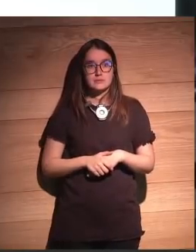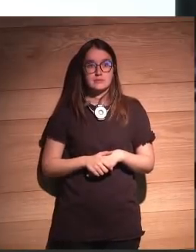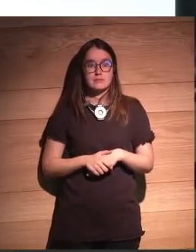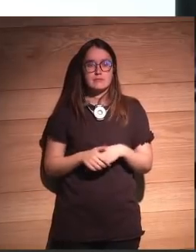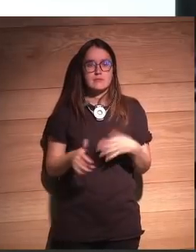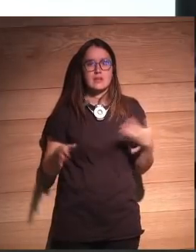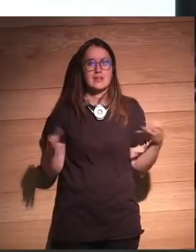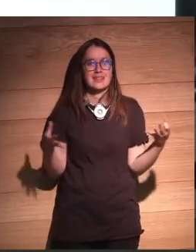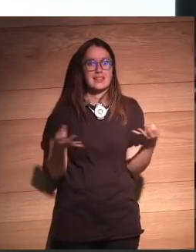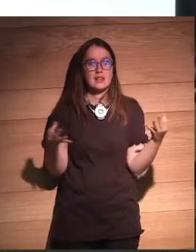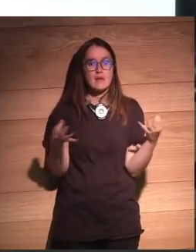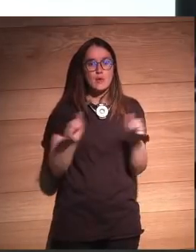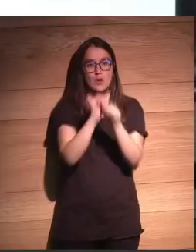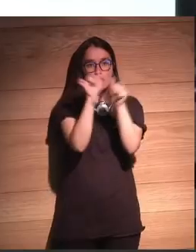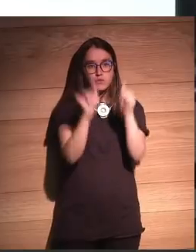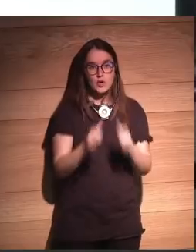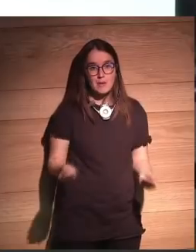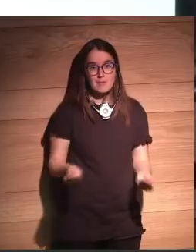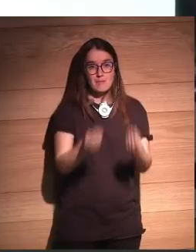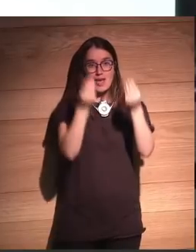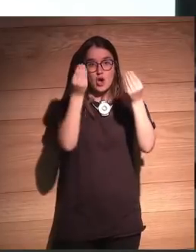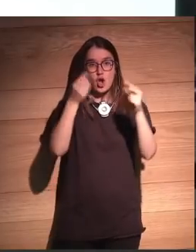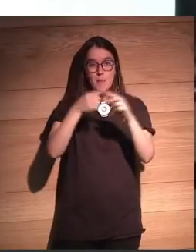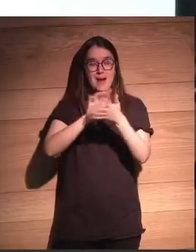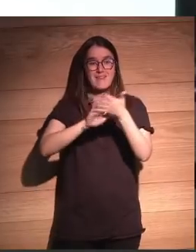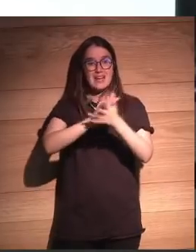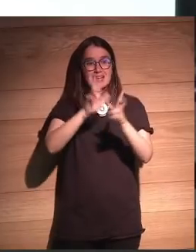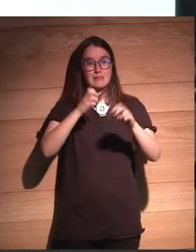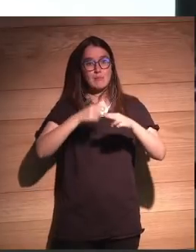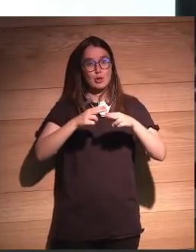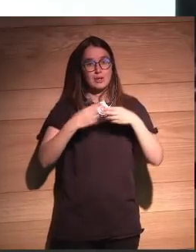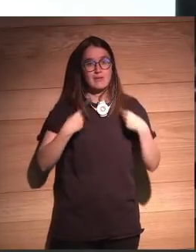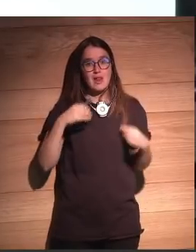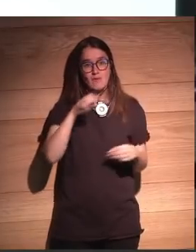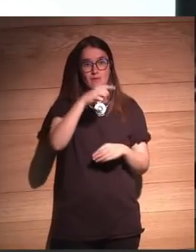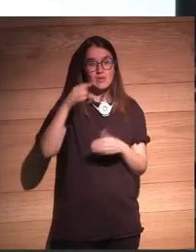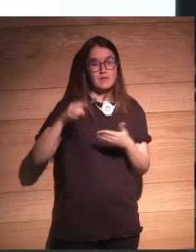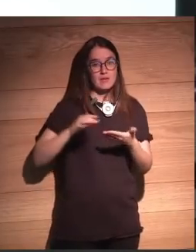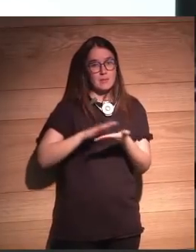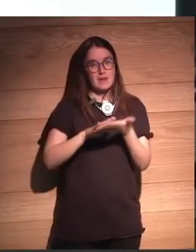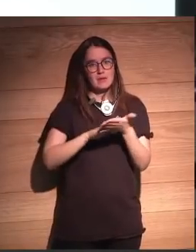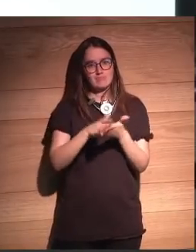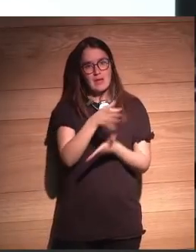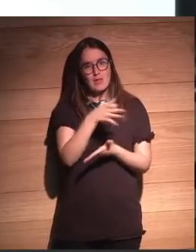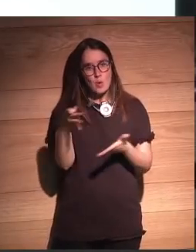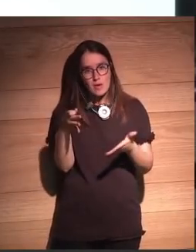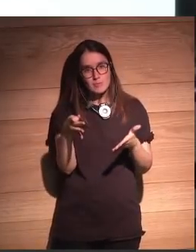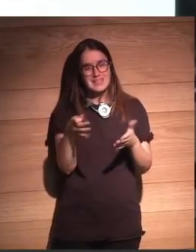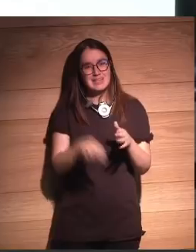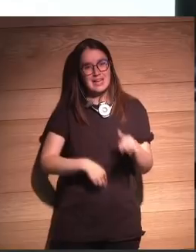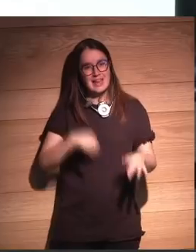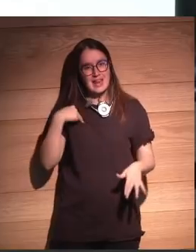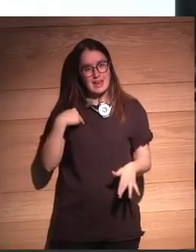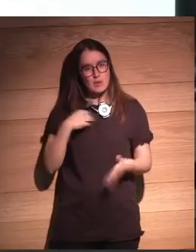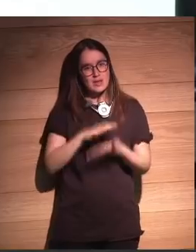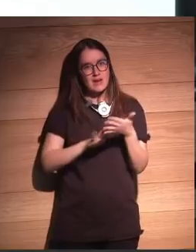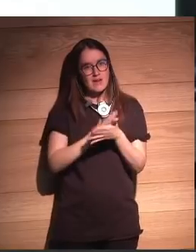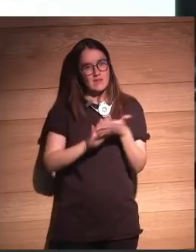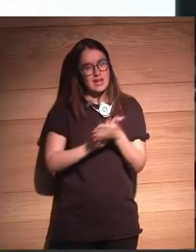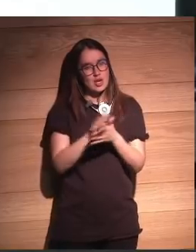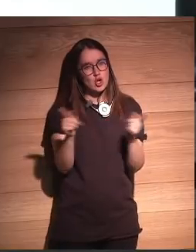Así que tenemos que encontrar una forma mejor para hablar de la política de la vivienda en términos adecuados y amplios. Dejad que hable